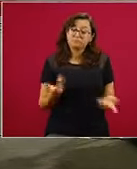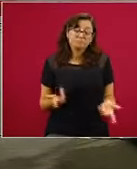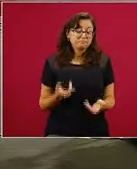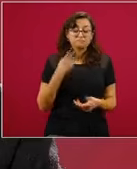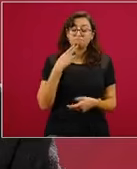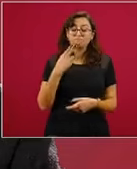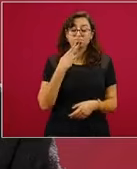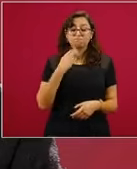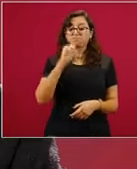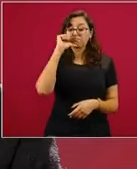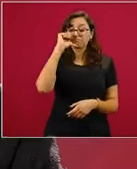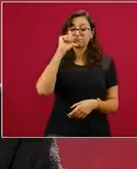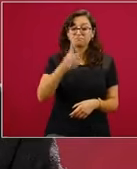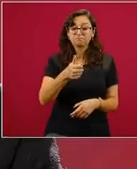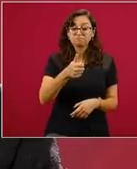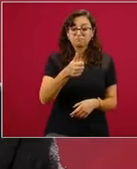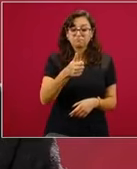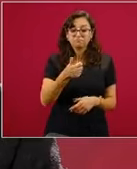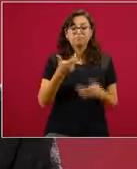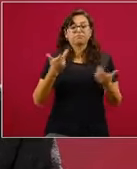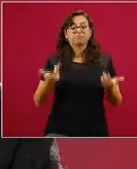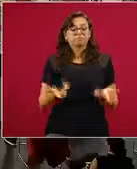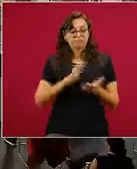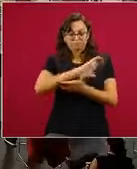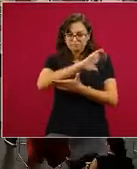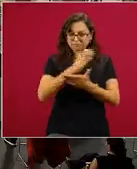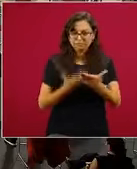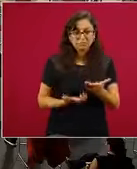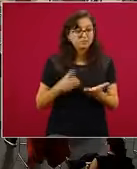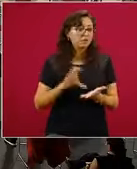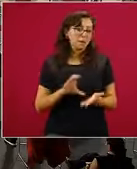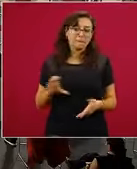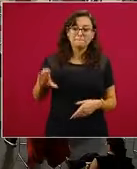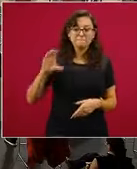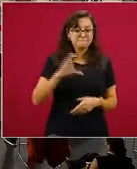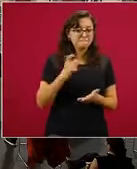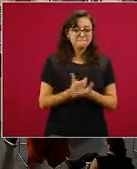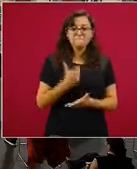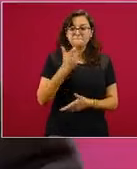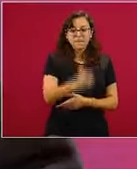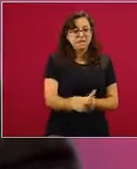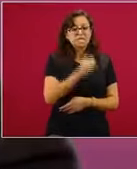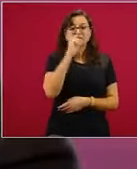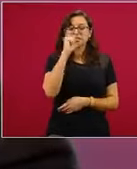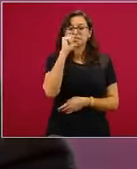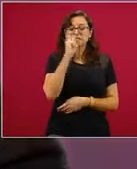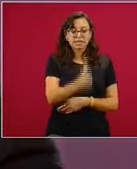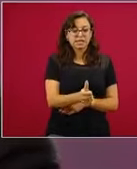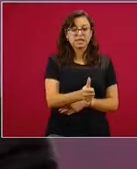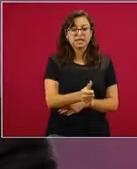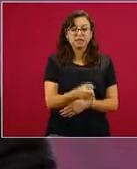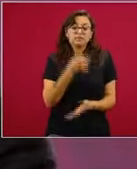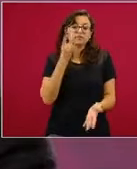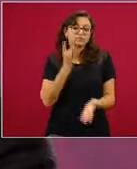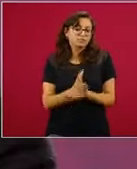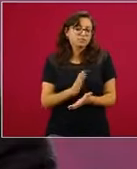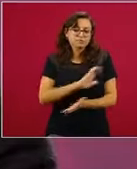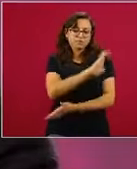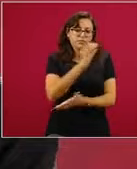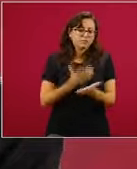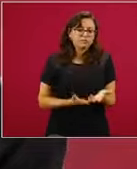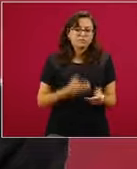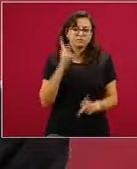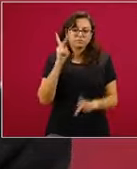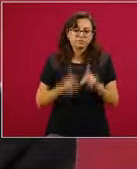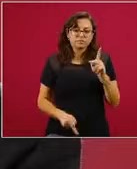utilizado, en términos de contratos no se pagará, excepto las estipulaciones contractuales que pueden